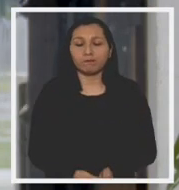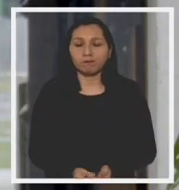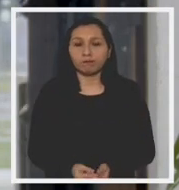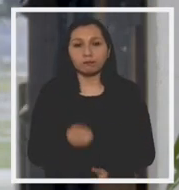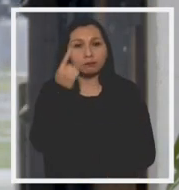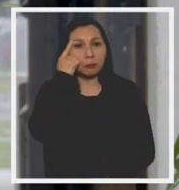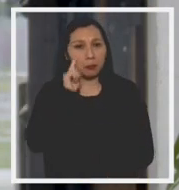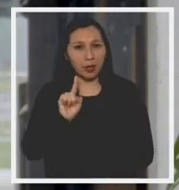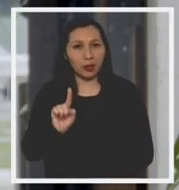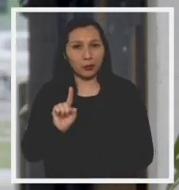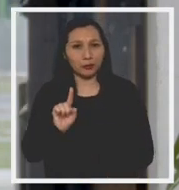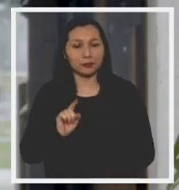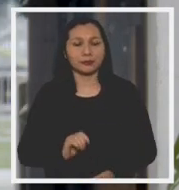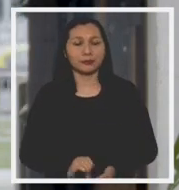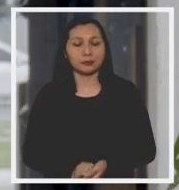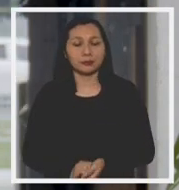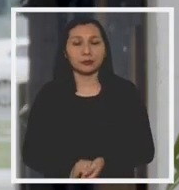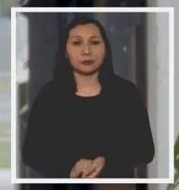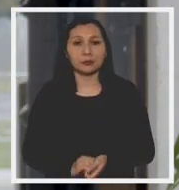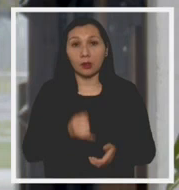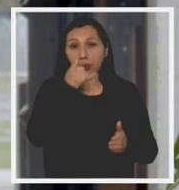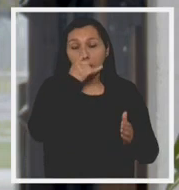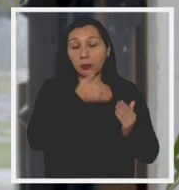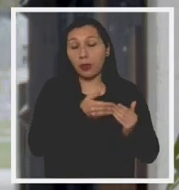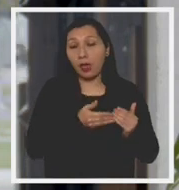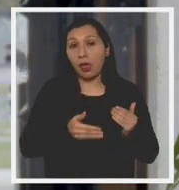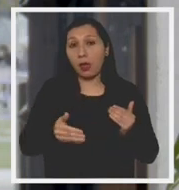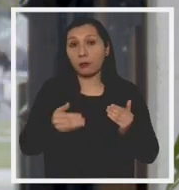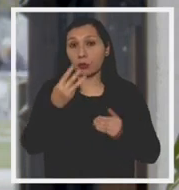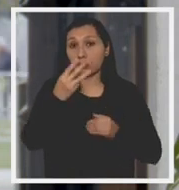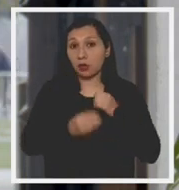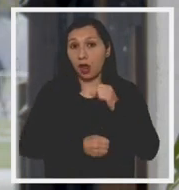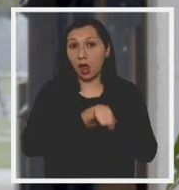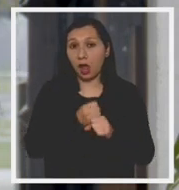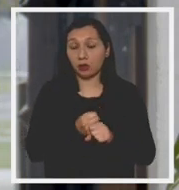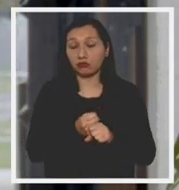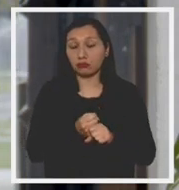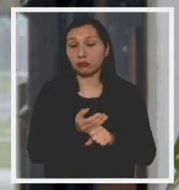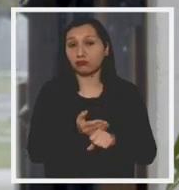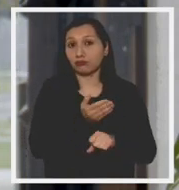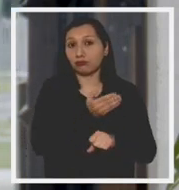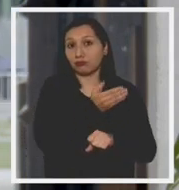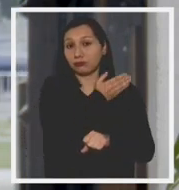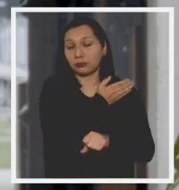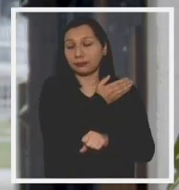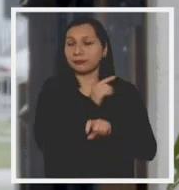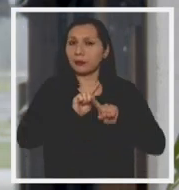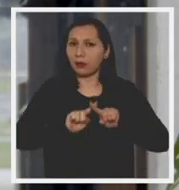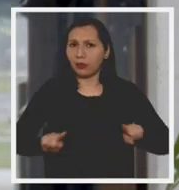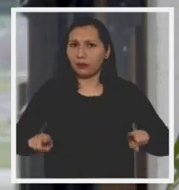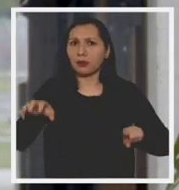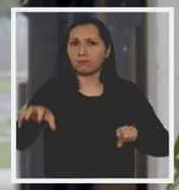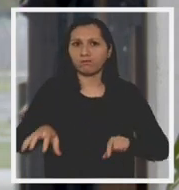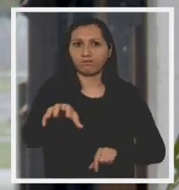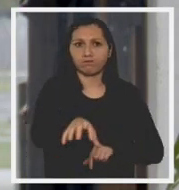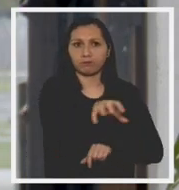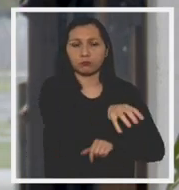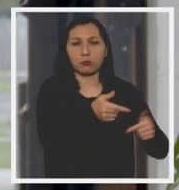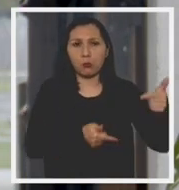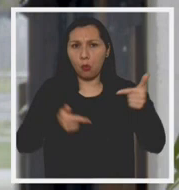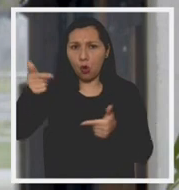Sin embargo, durante estos últimos 3 años, los distintos sectores